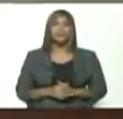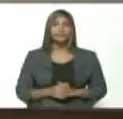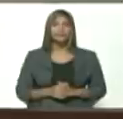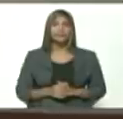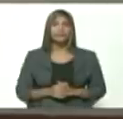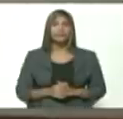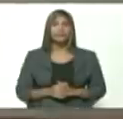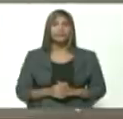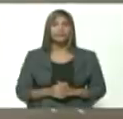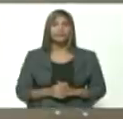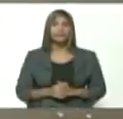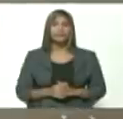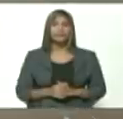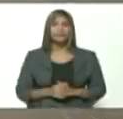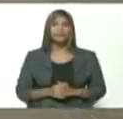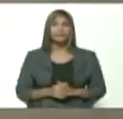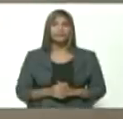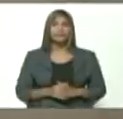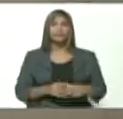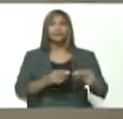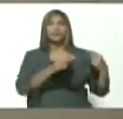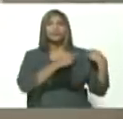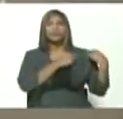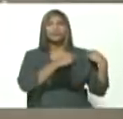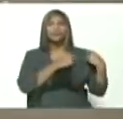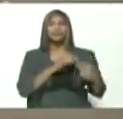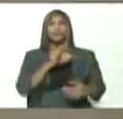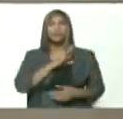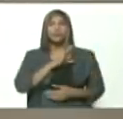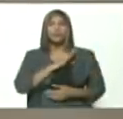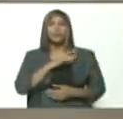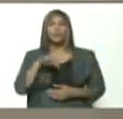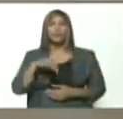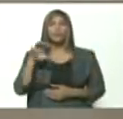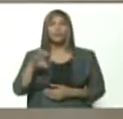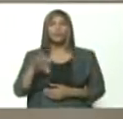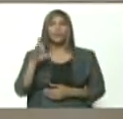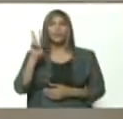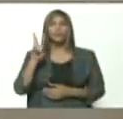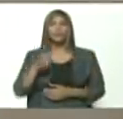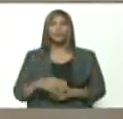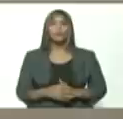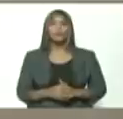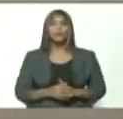del Poder Electoral del Estado venezolano.